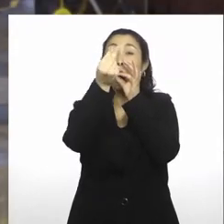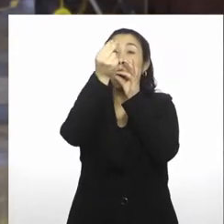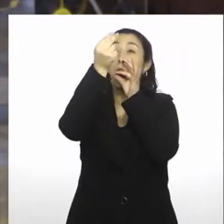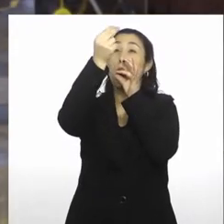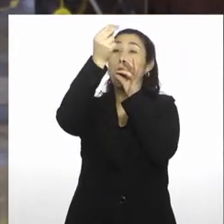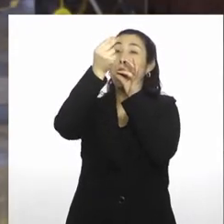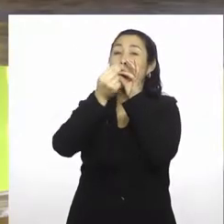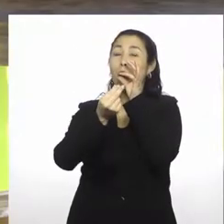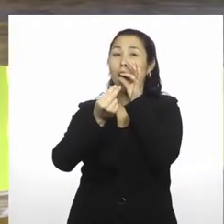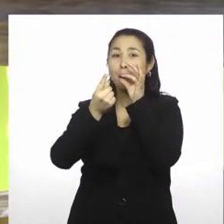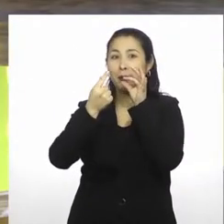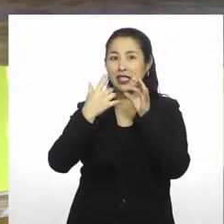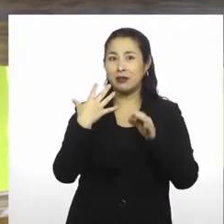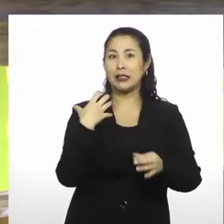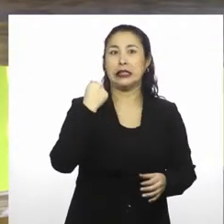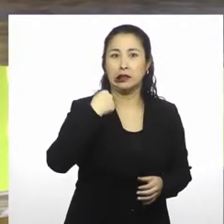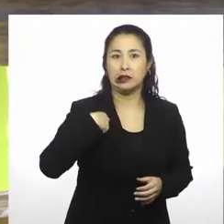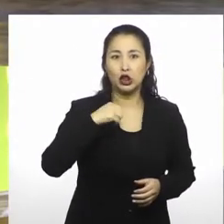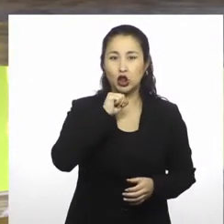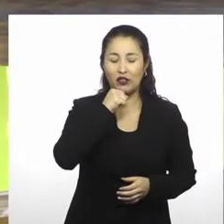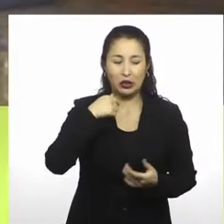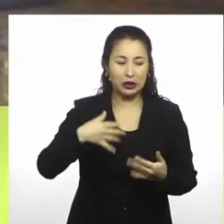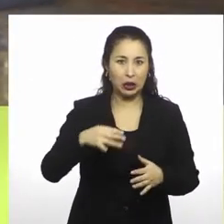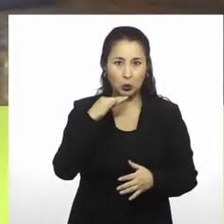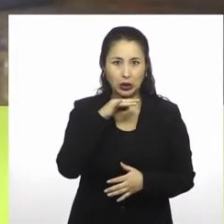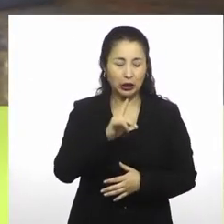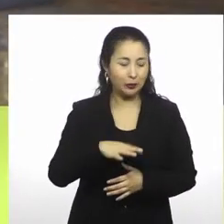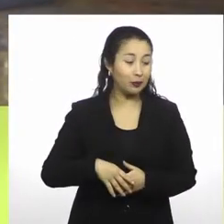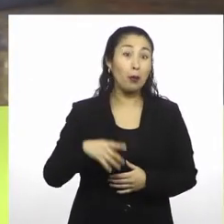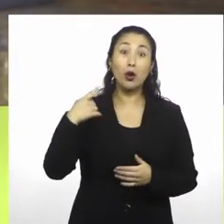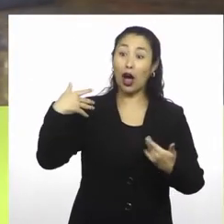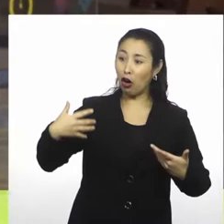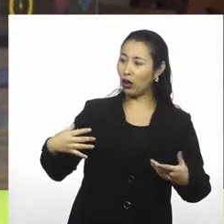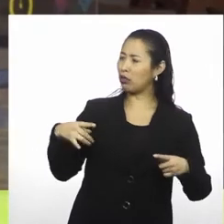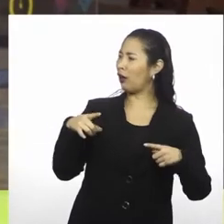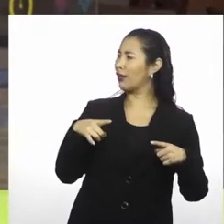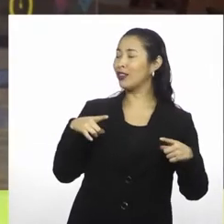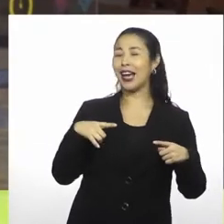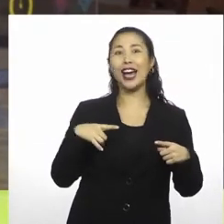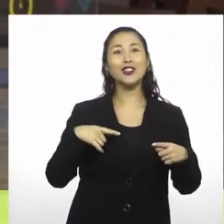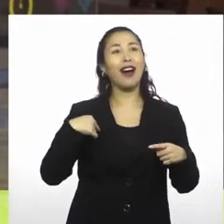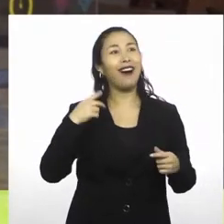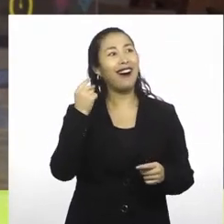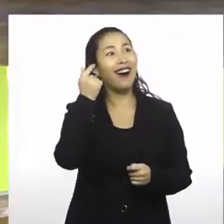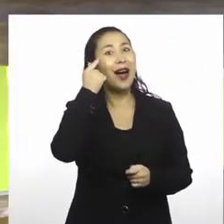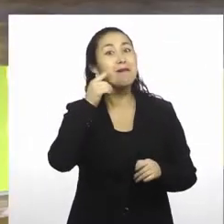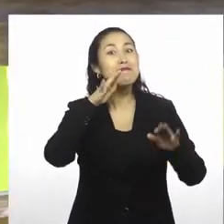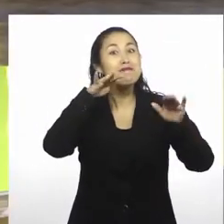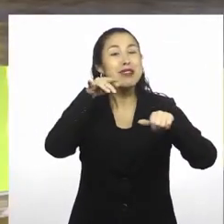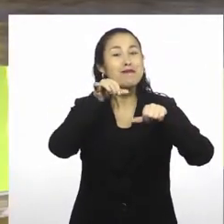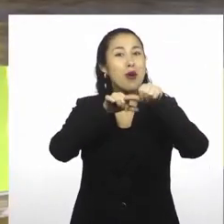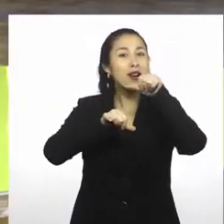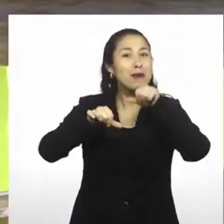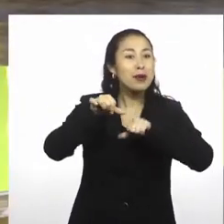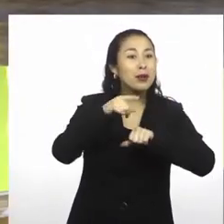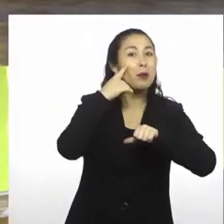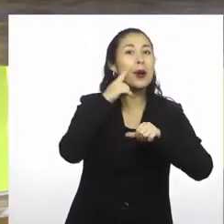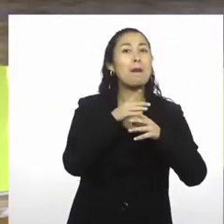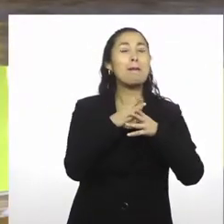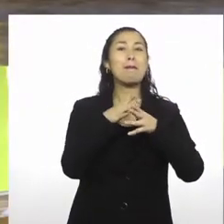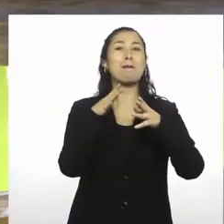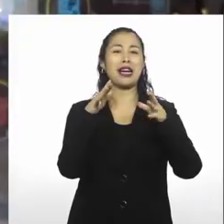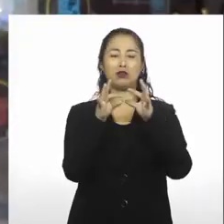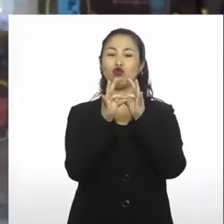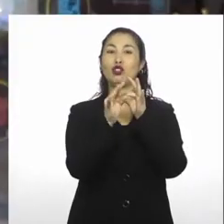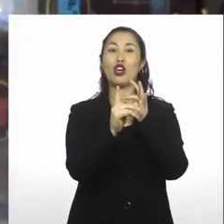que se me cayó el carné con eso. Y ahora, como he tenido tanto tiempo libre, se me ocurrió tratar de hacer el mismo experimento, pero un poquito más grande, utilizando un